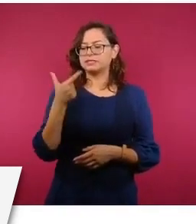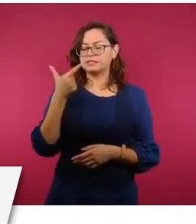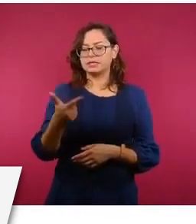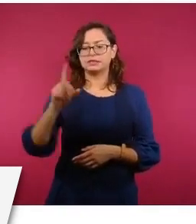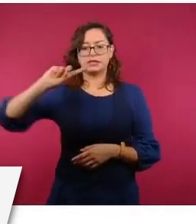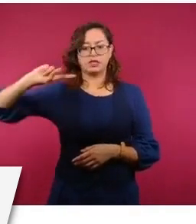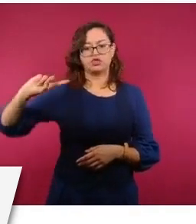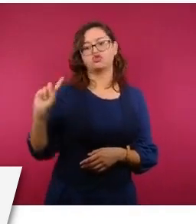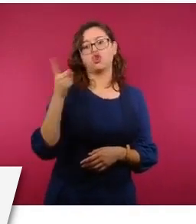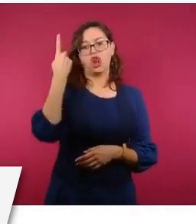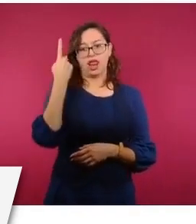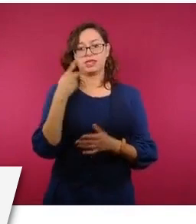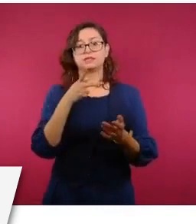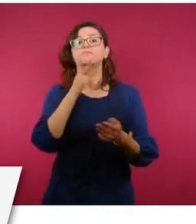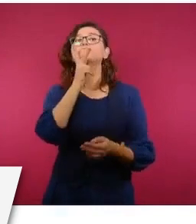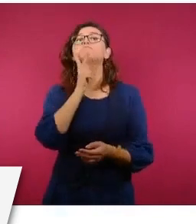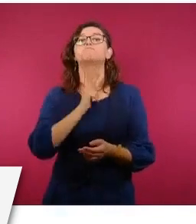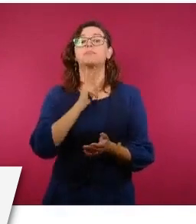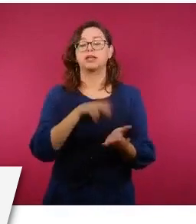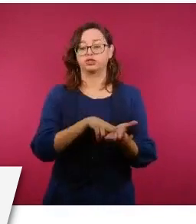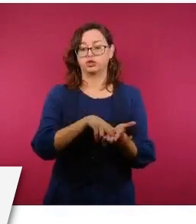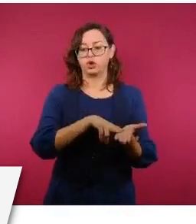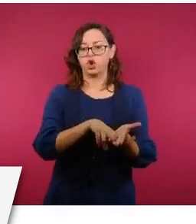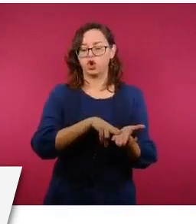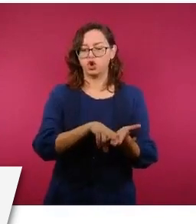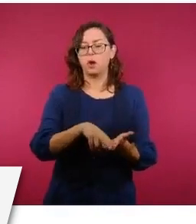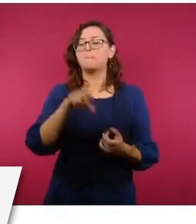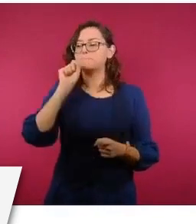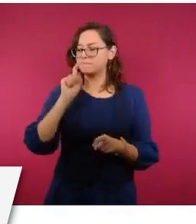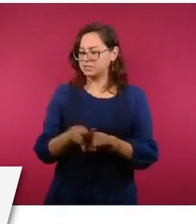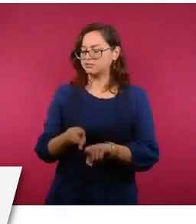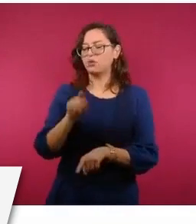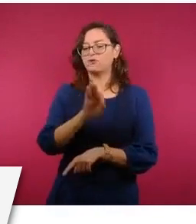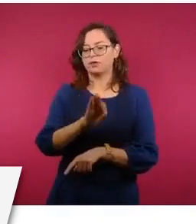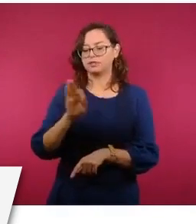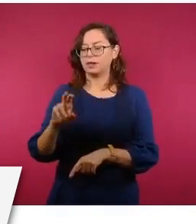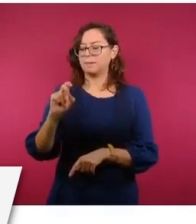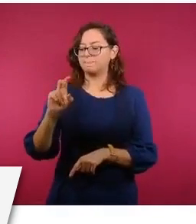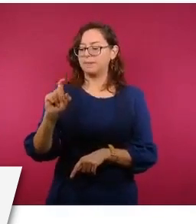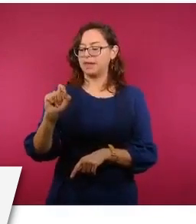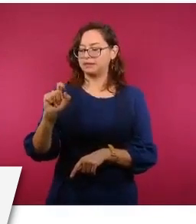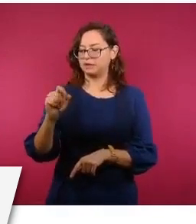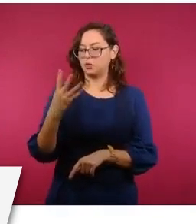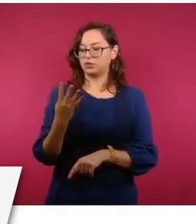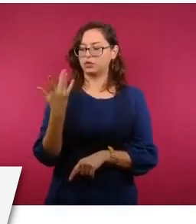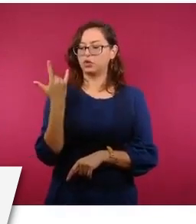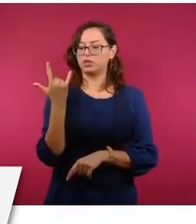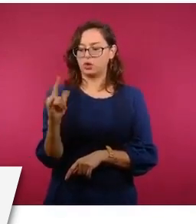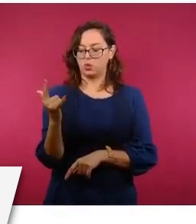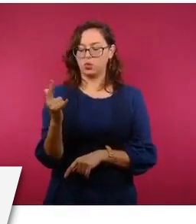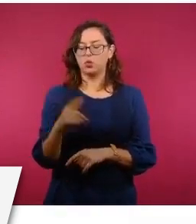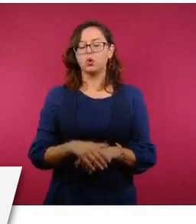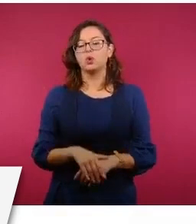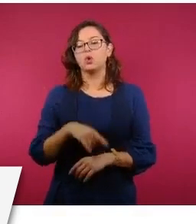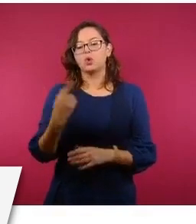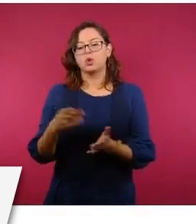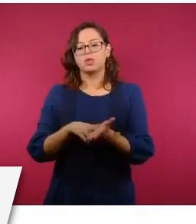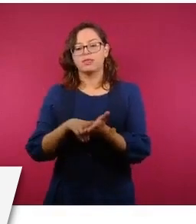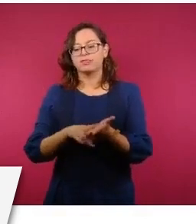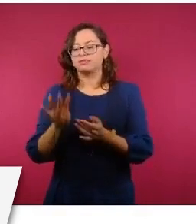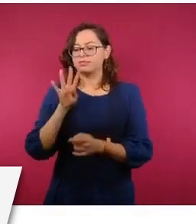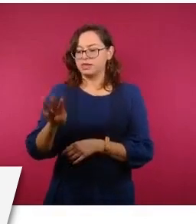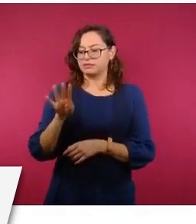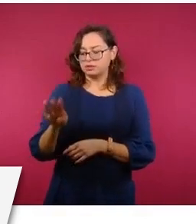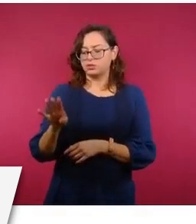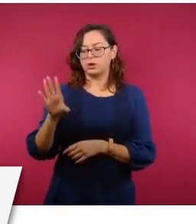$37.50 por barril, y a ese mismo 24 de julio el promedio del diésel, 19.80, el de la